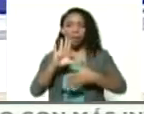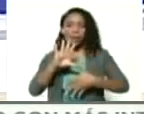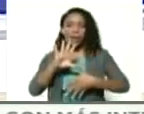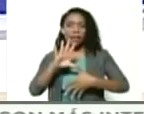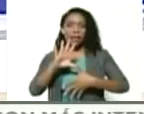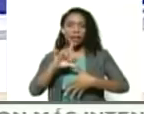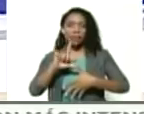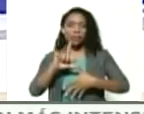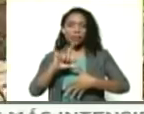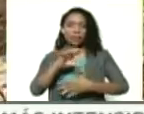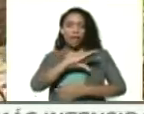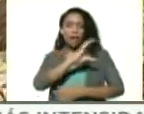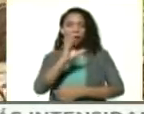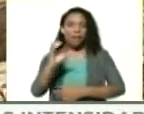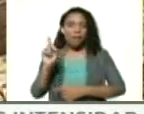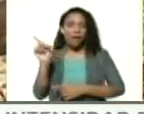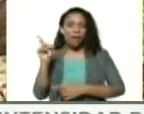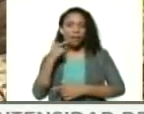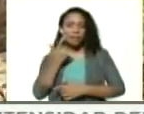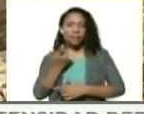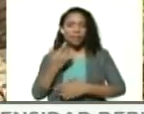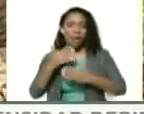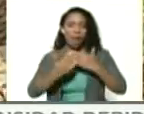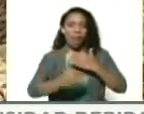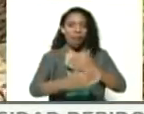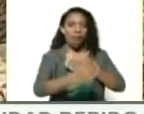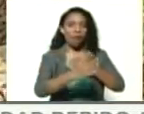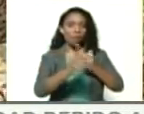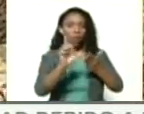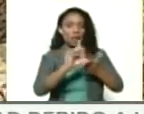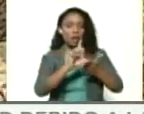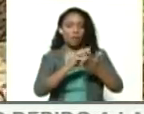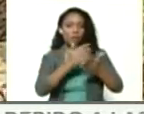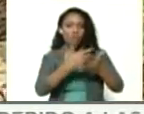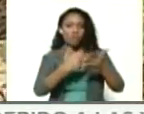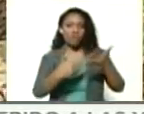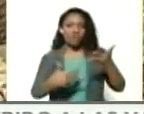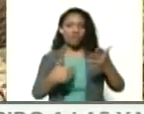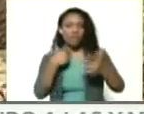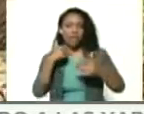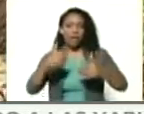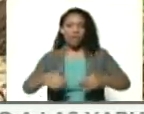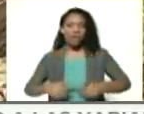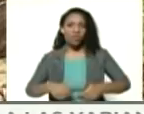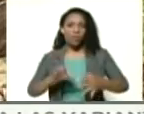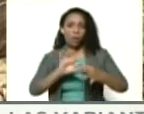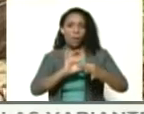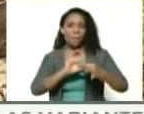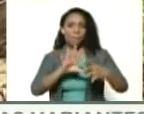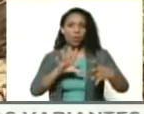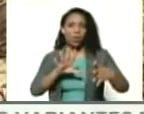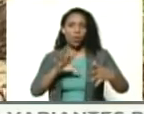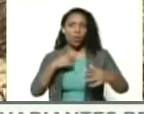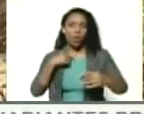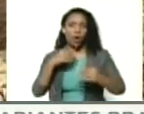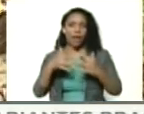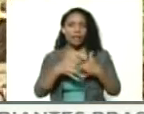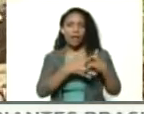Caribe, ¿correcto? Exactamente. Entonces, él, a lo largo de su prólogo, él hace esfuerzos por desvincular a los Estados Unidos de